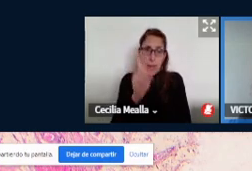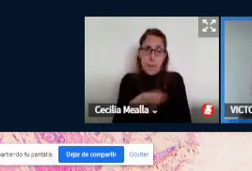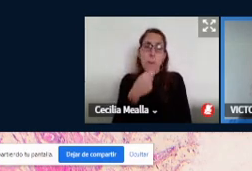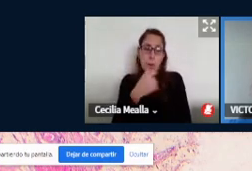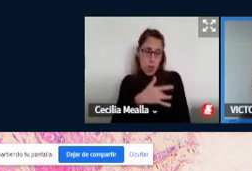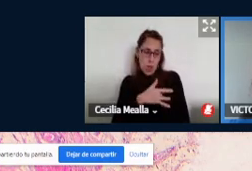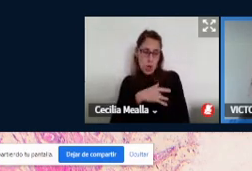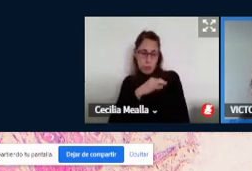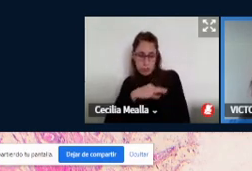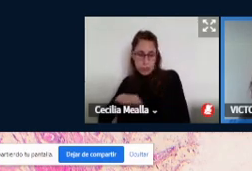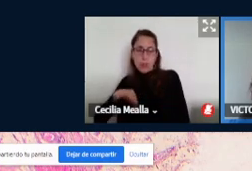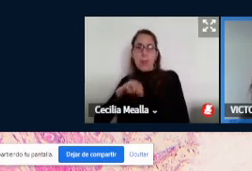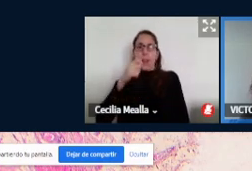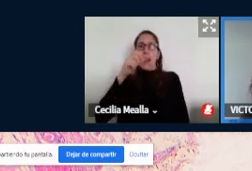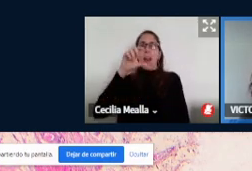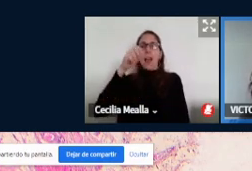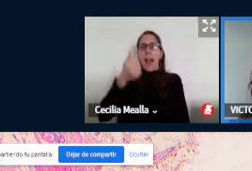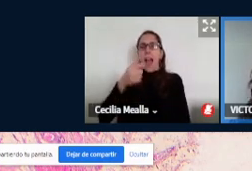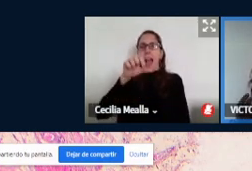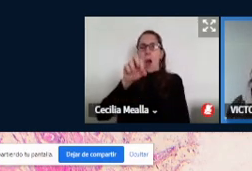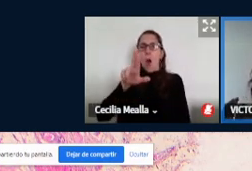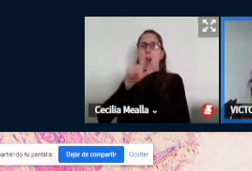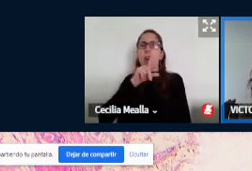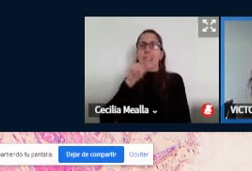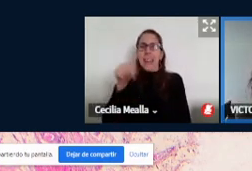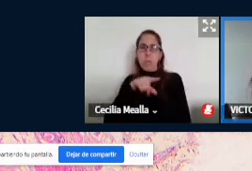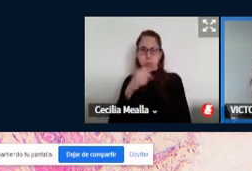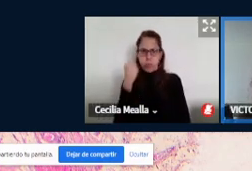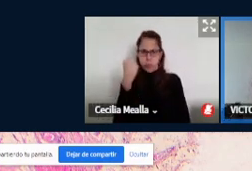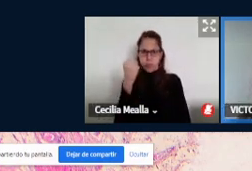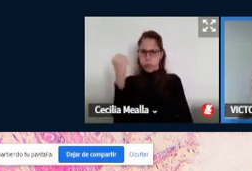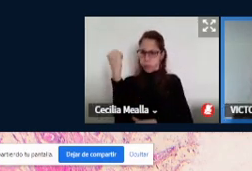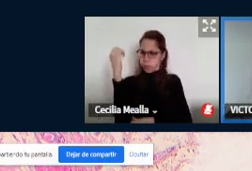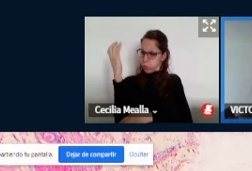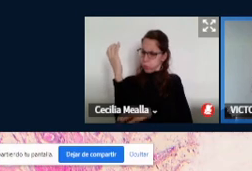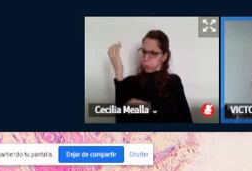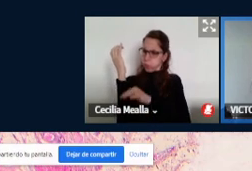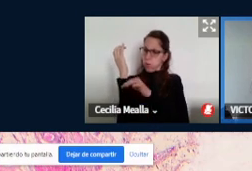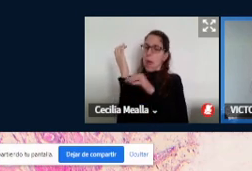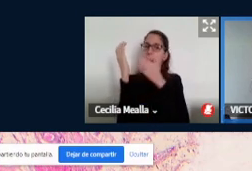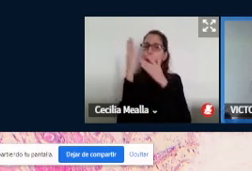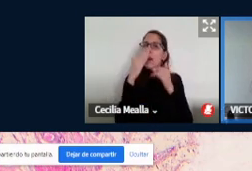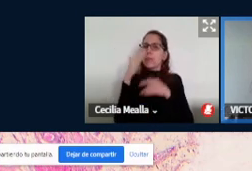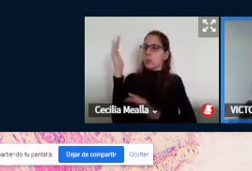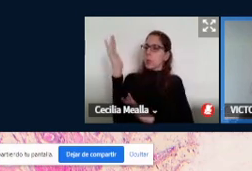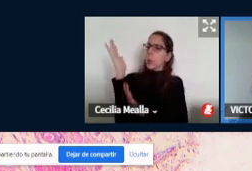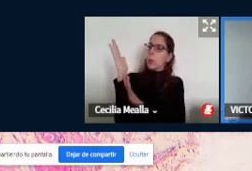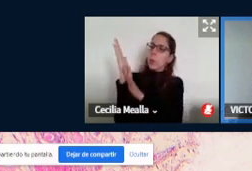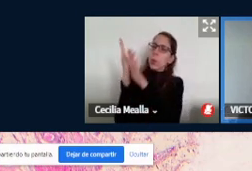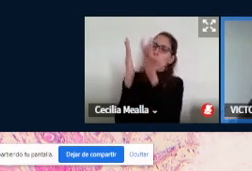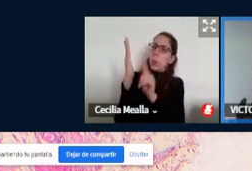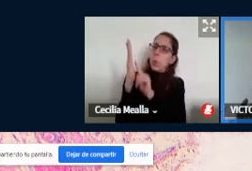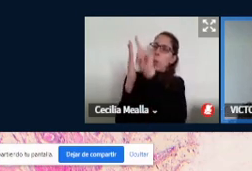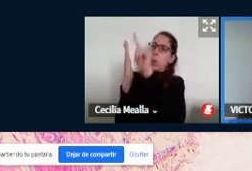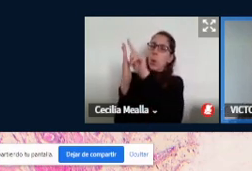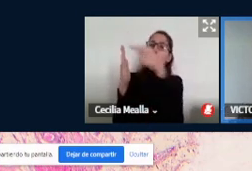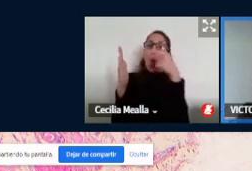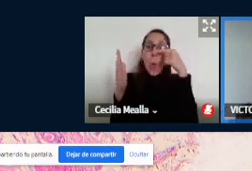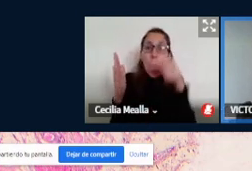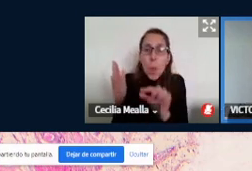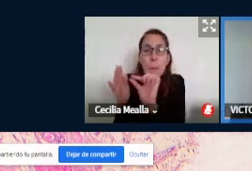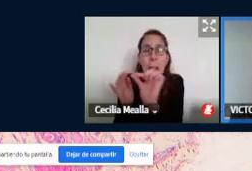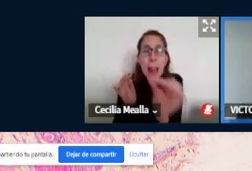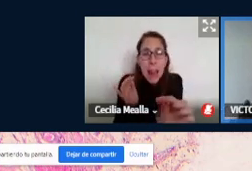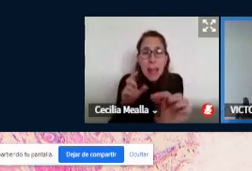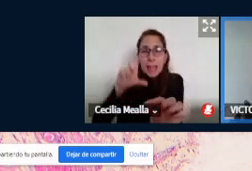por ejemplo, ¿sí? Que de ahí se va a ir ramificando cada vez hasta llegar a un capilar. Y al